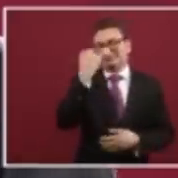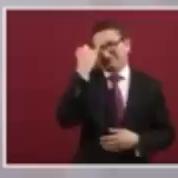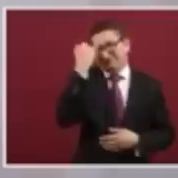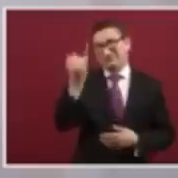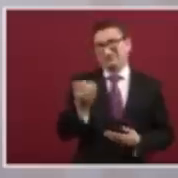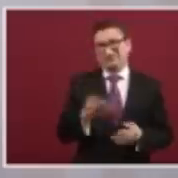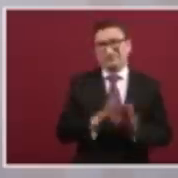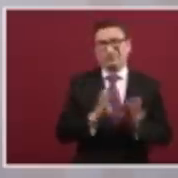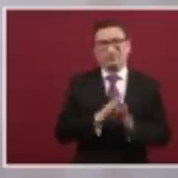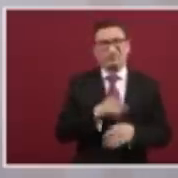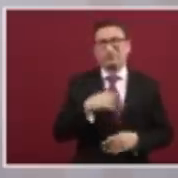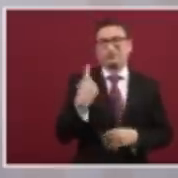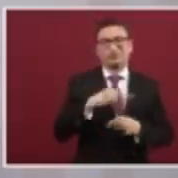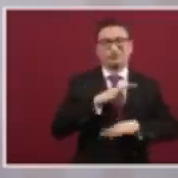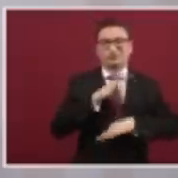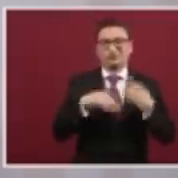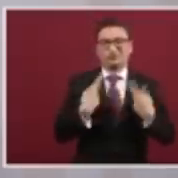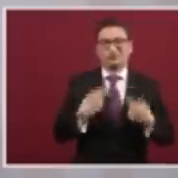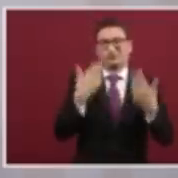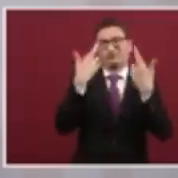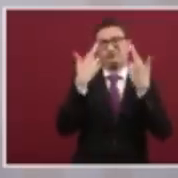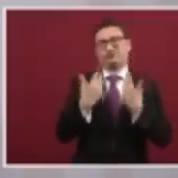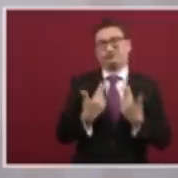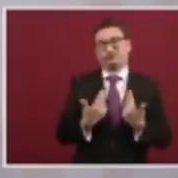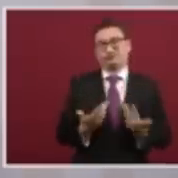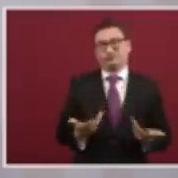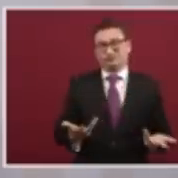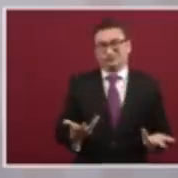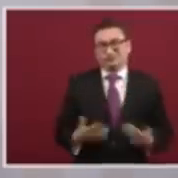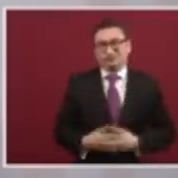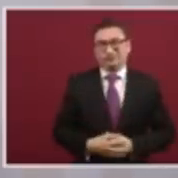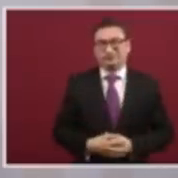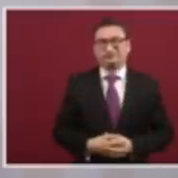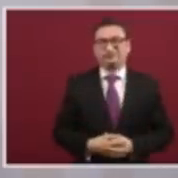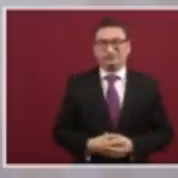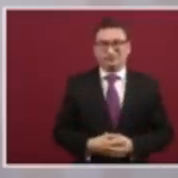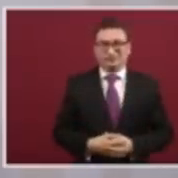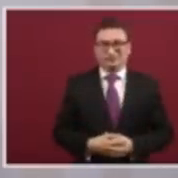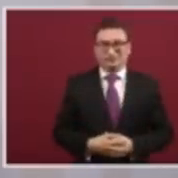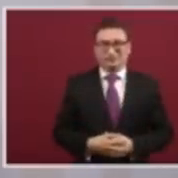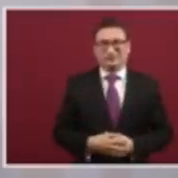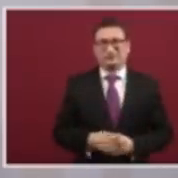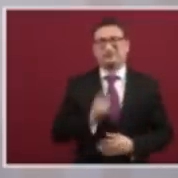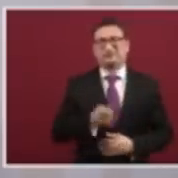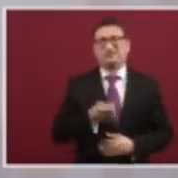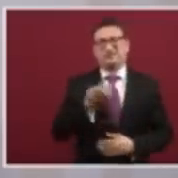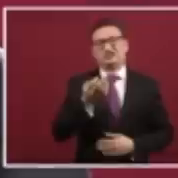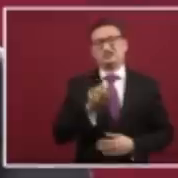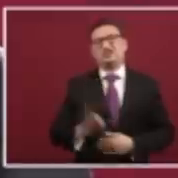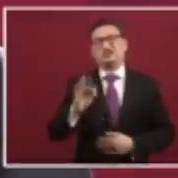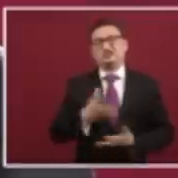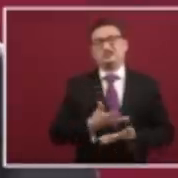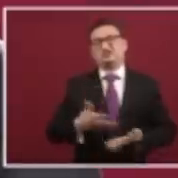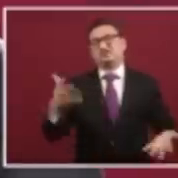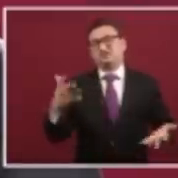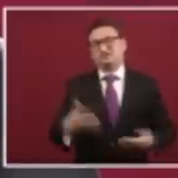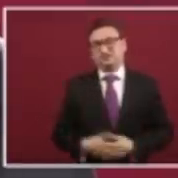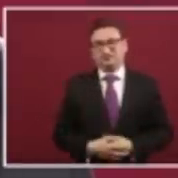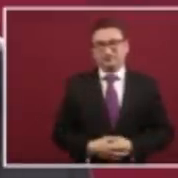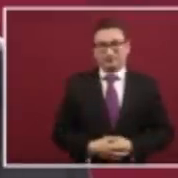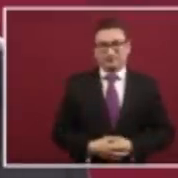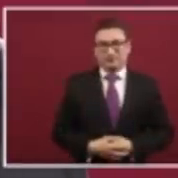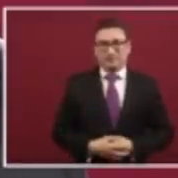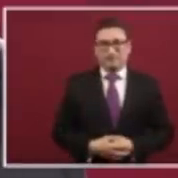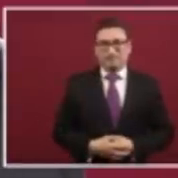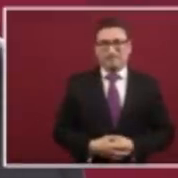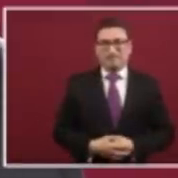qué decepción para la gente, es una gran traición. Además,